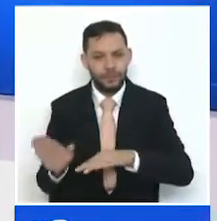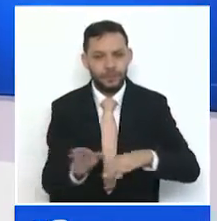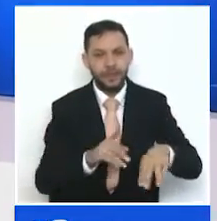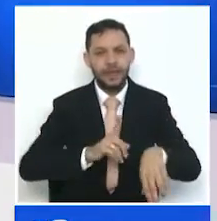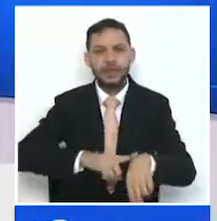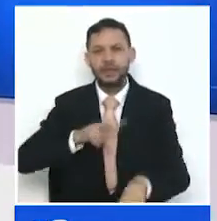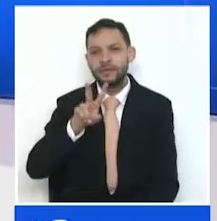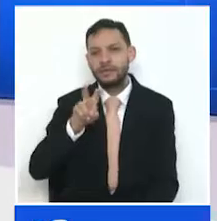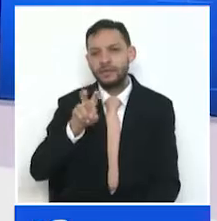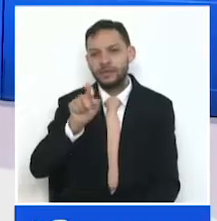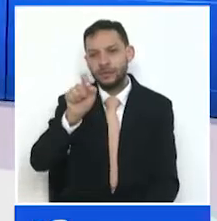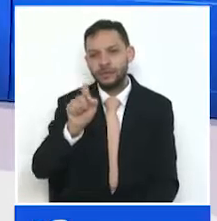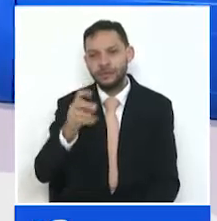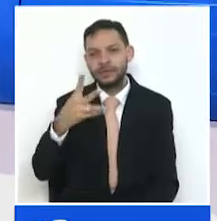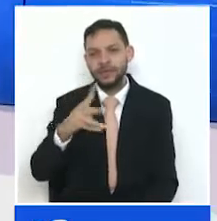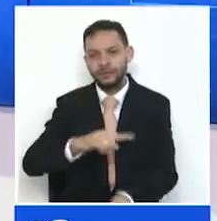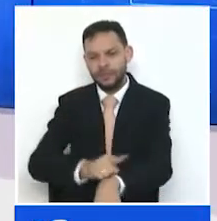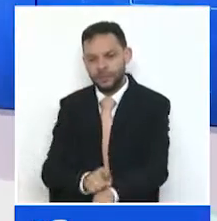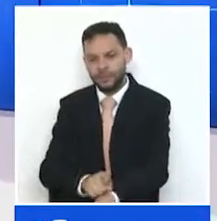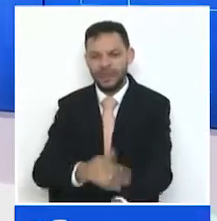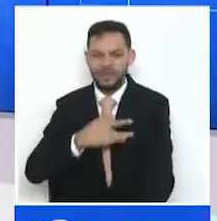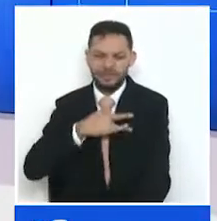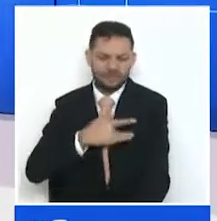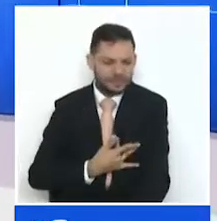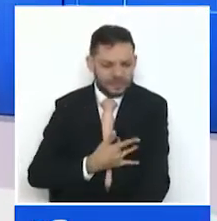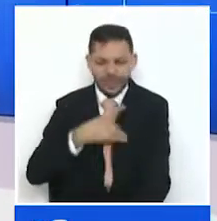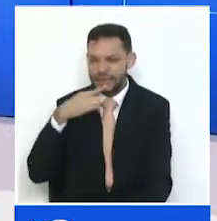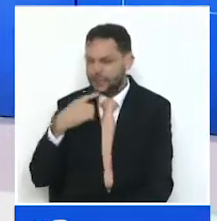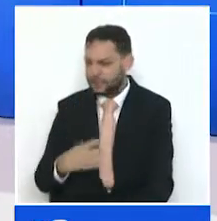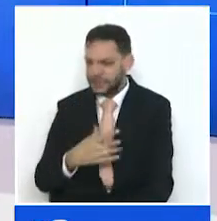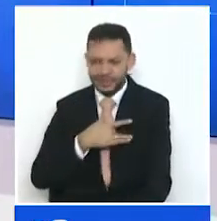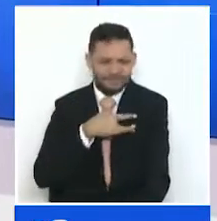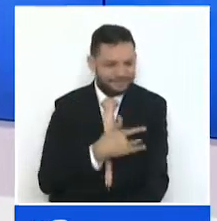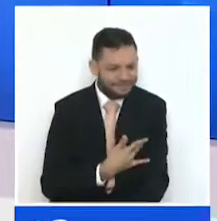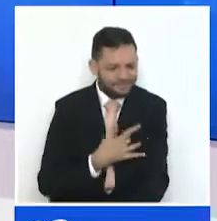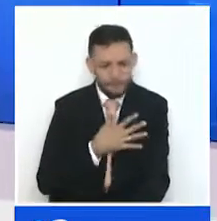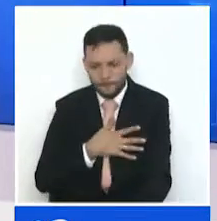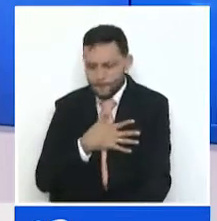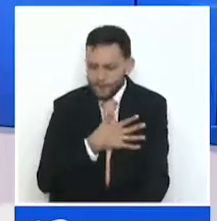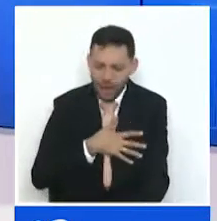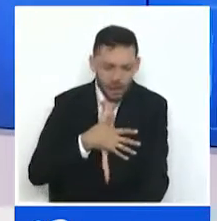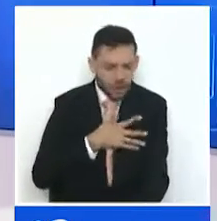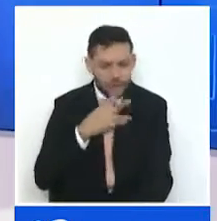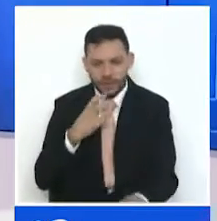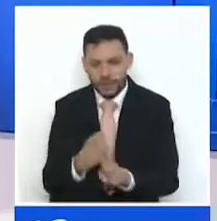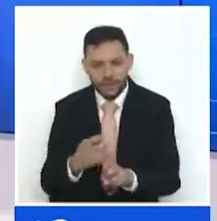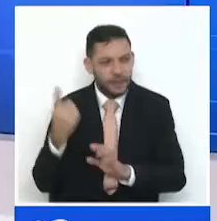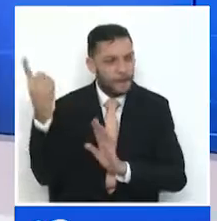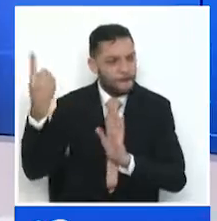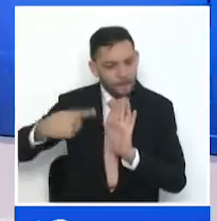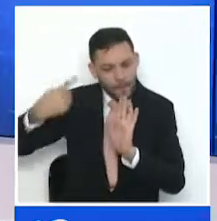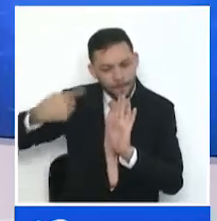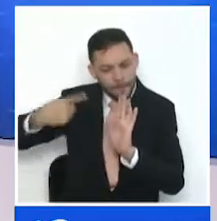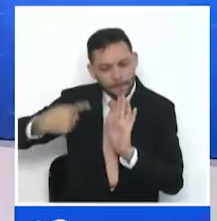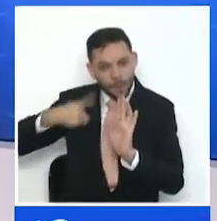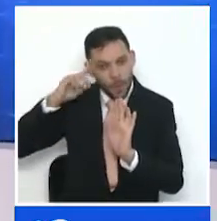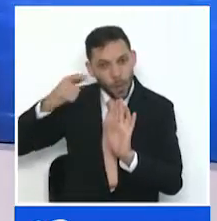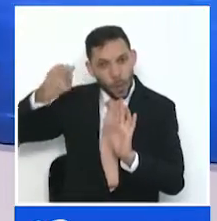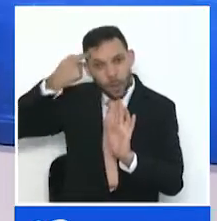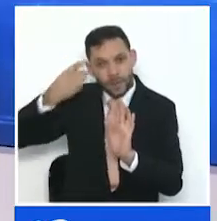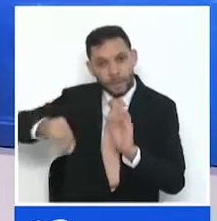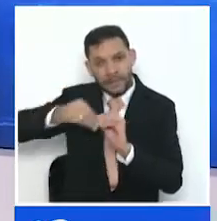7:14 p.m. Sabemos que es grande el descontento social por parte de algunos ciudadanos frente a algunas medidas que no han sido atendidas por parte del gobierno y del